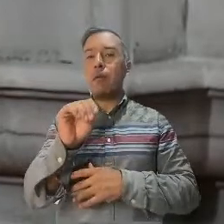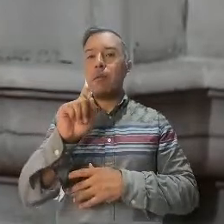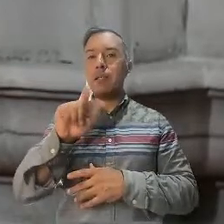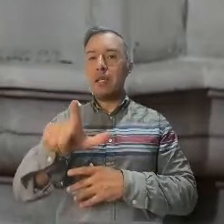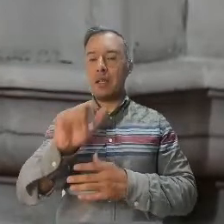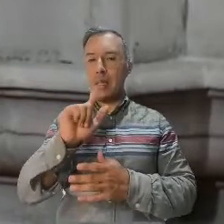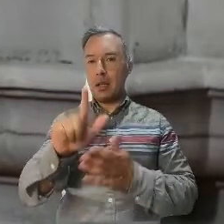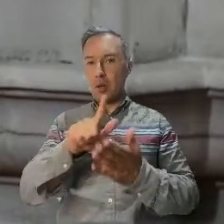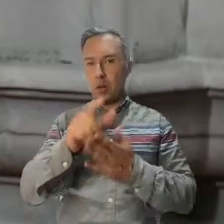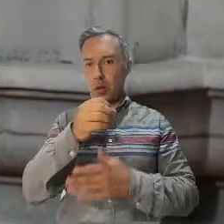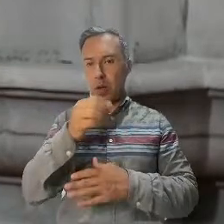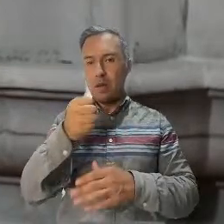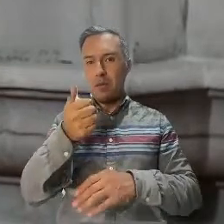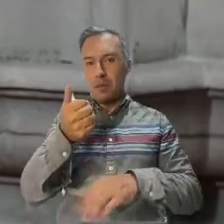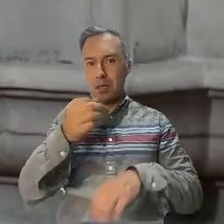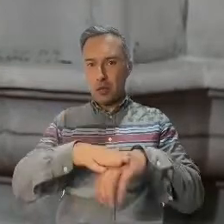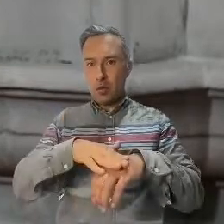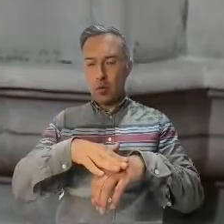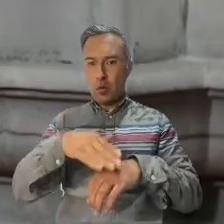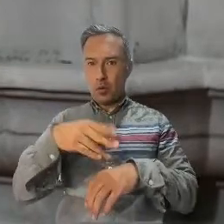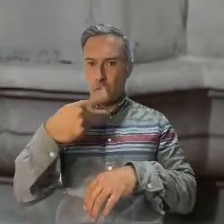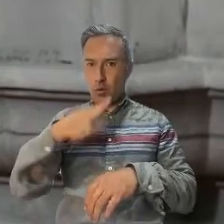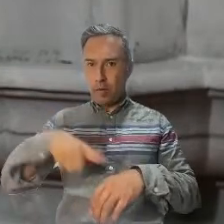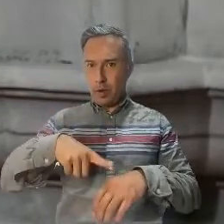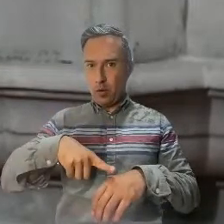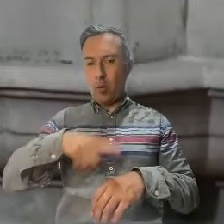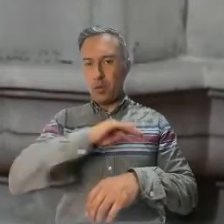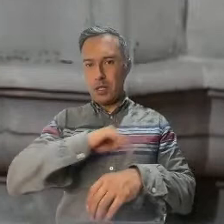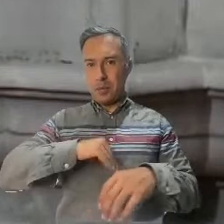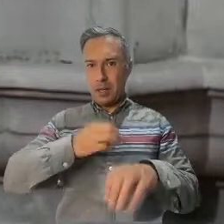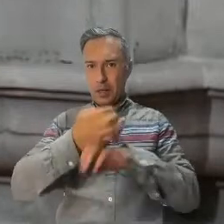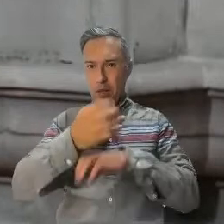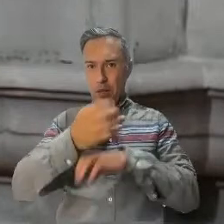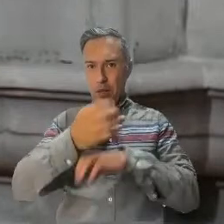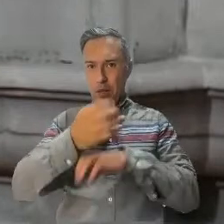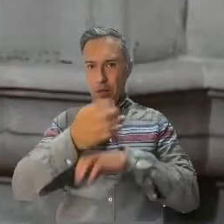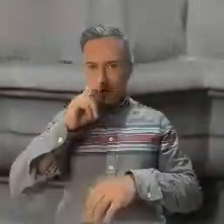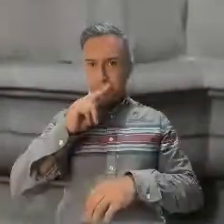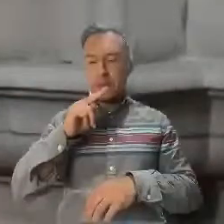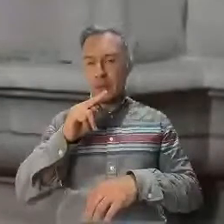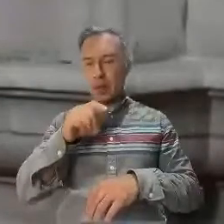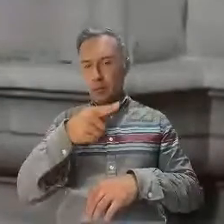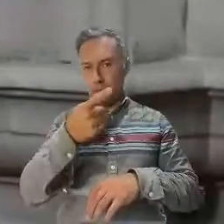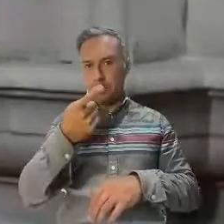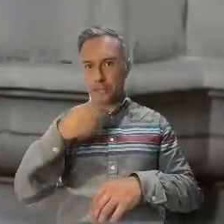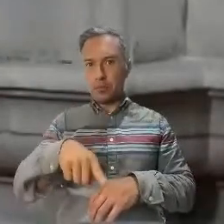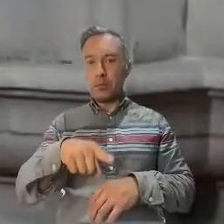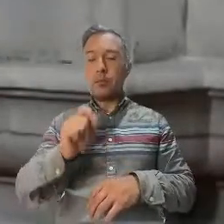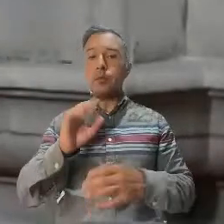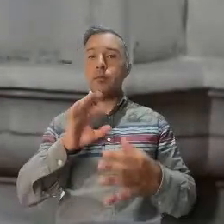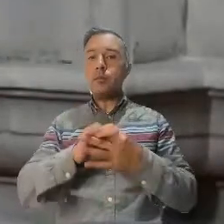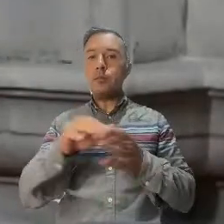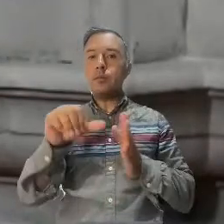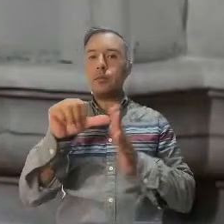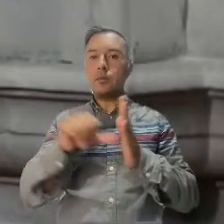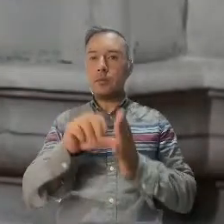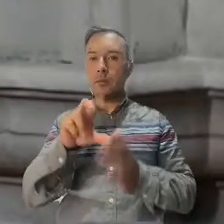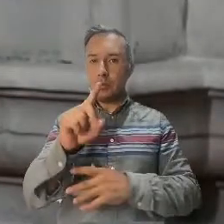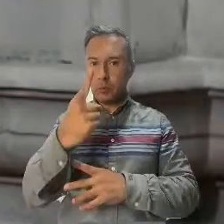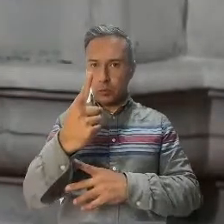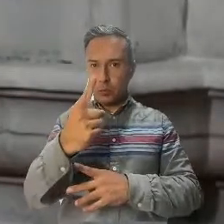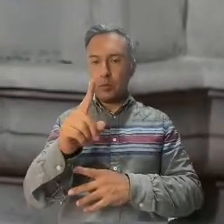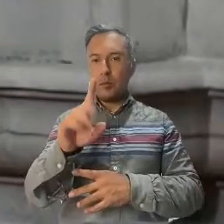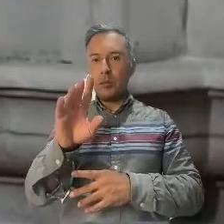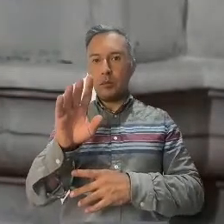Administración Pública Municipal de Nezahualcóyotl, por instrucción del Ayuntamiento de Nezahualcóyotl y con fundamento en el artículo 31,